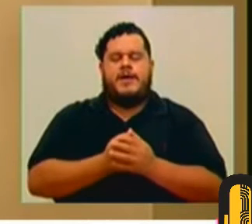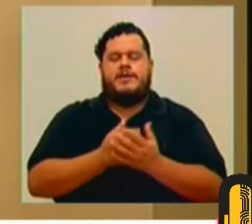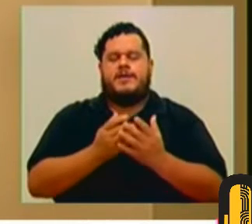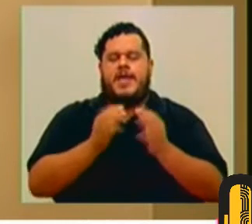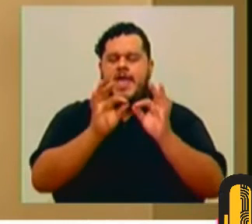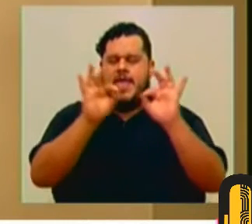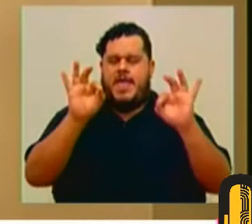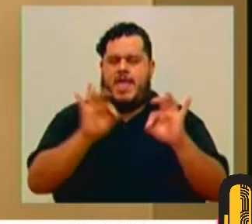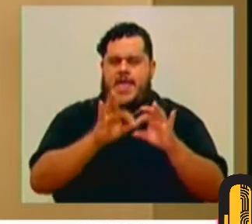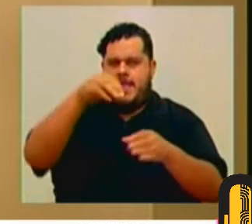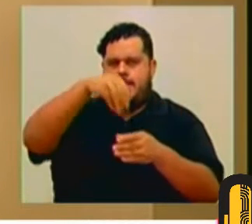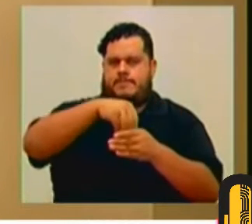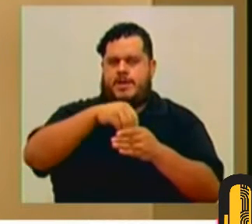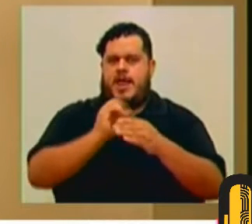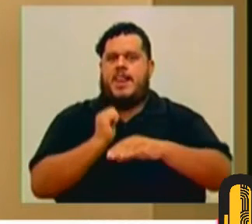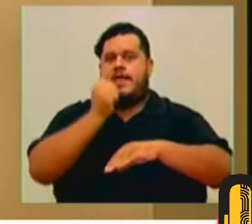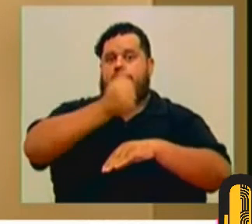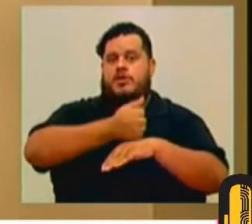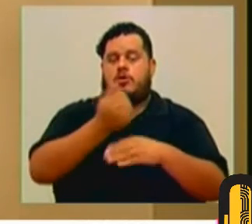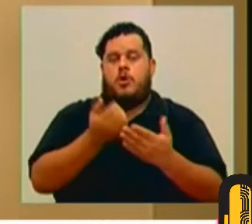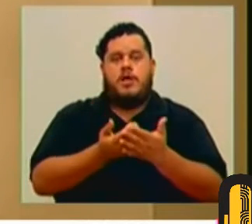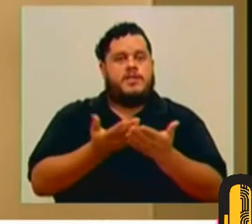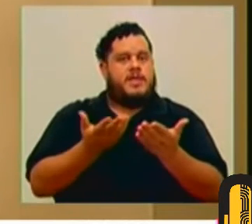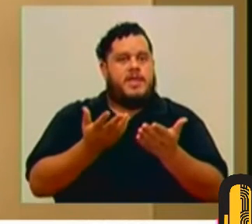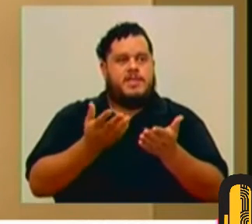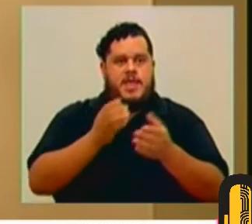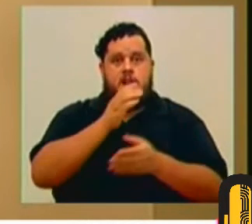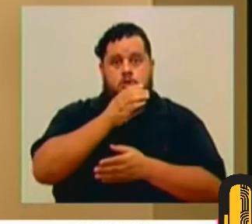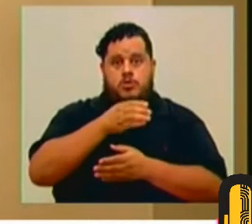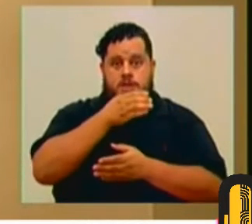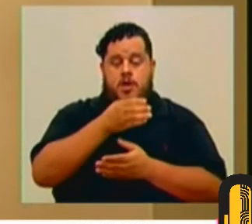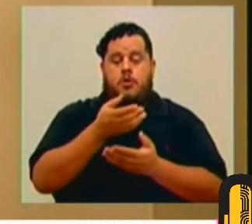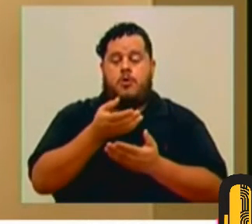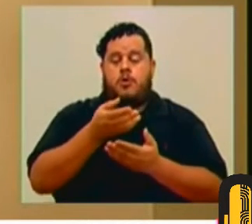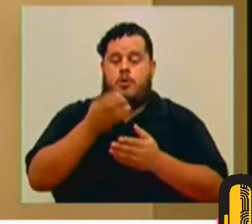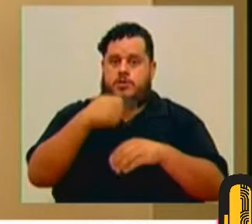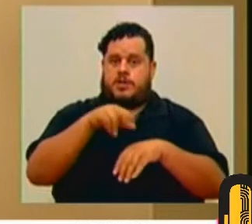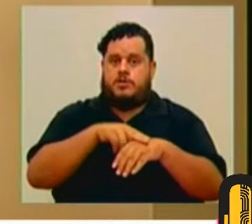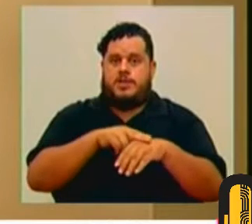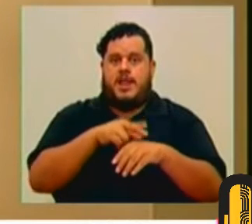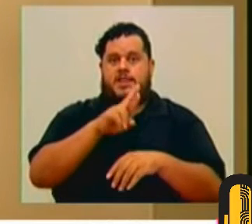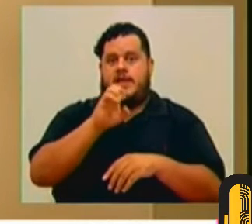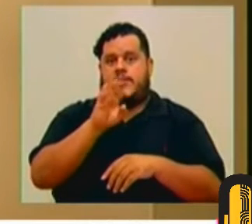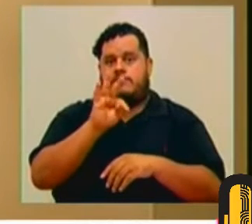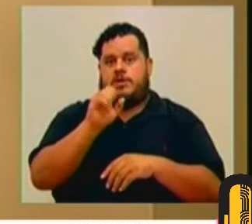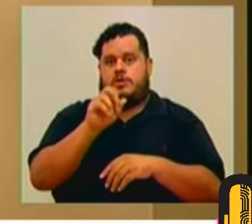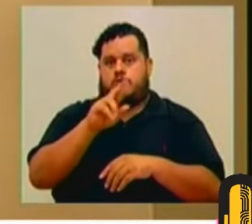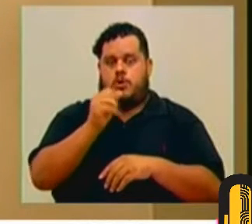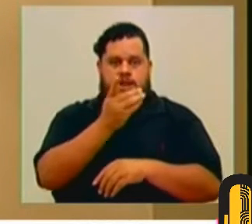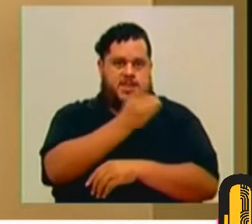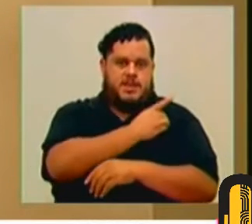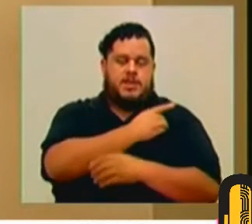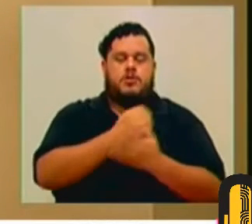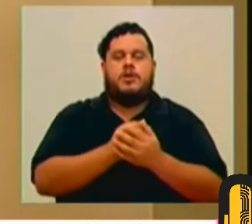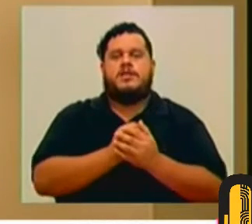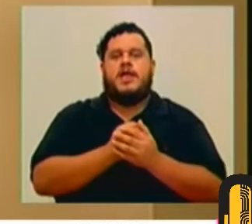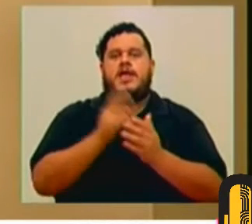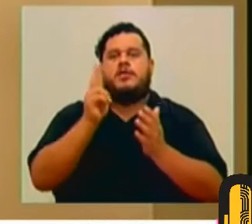dentro de la definición del Consejo Nacional de Rectores del año 2020 como año por